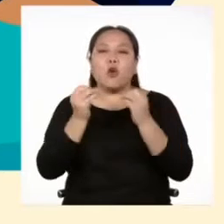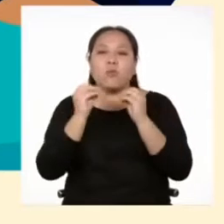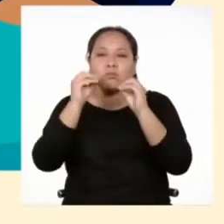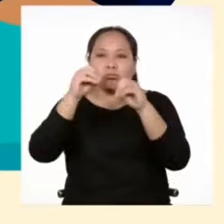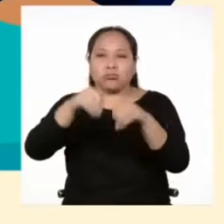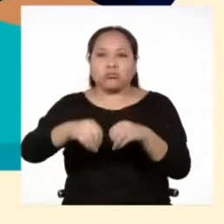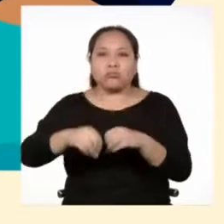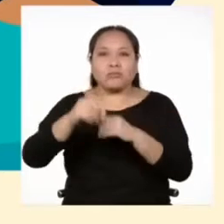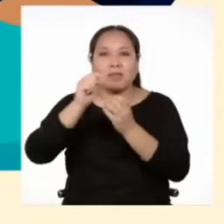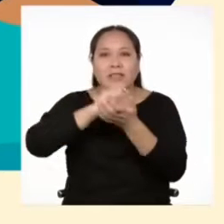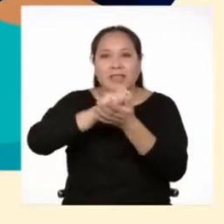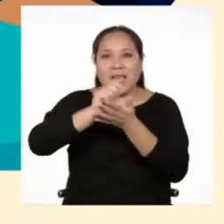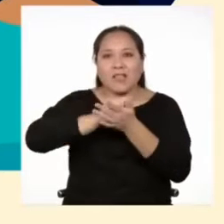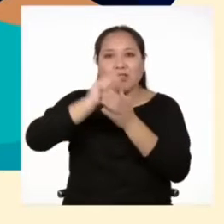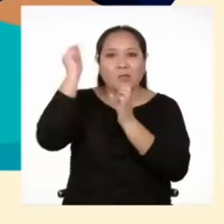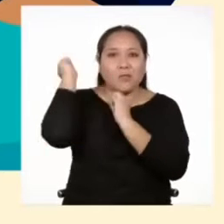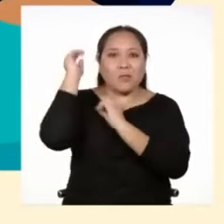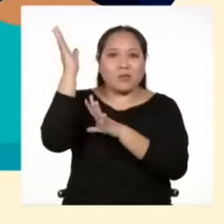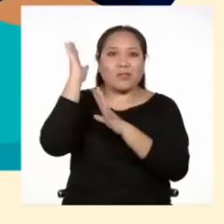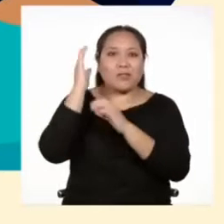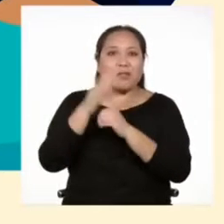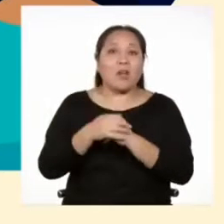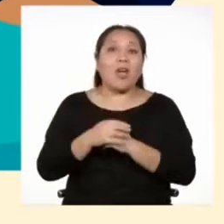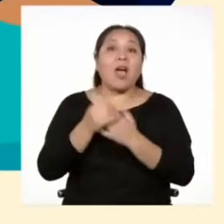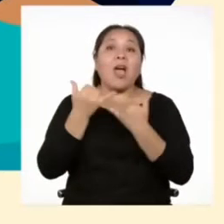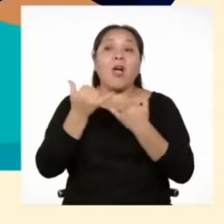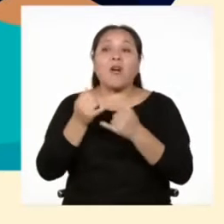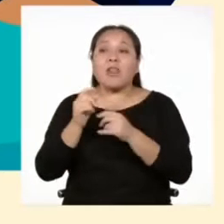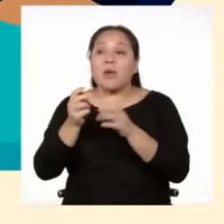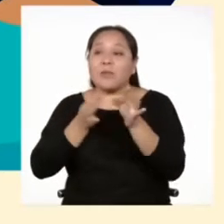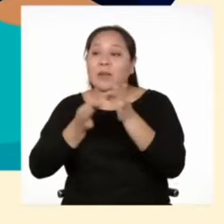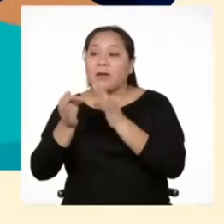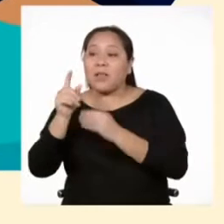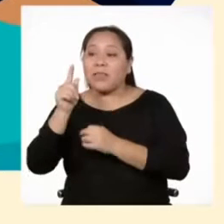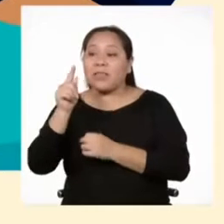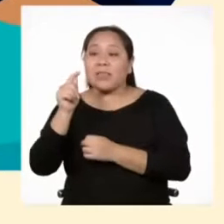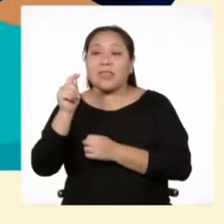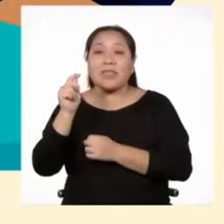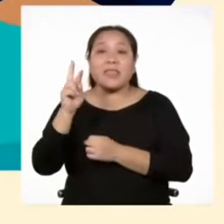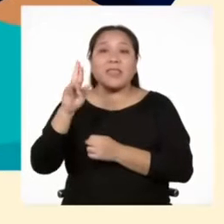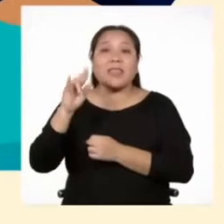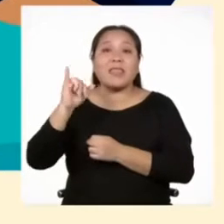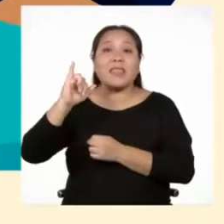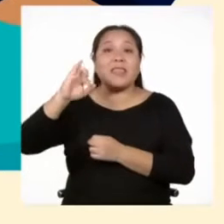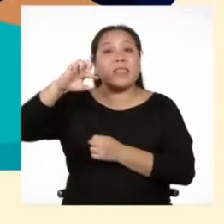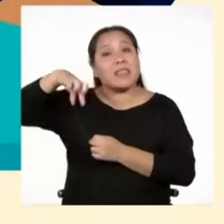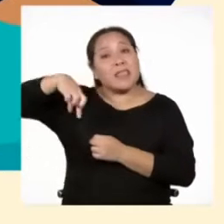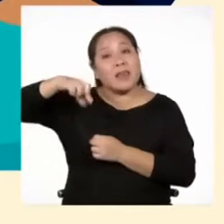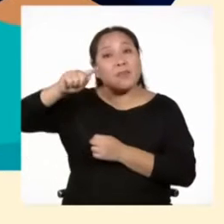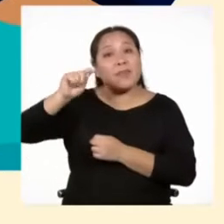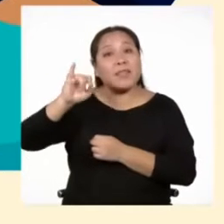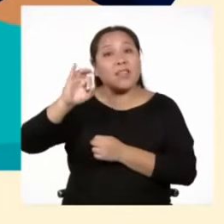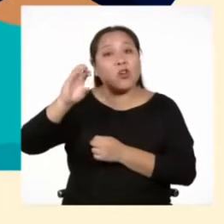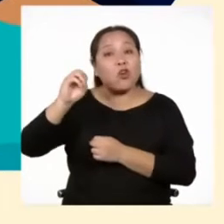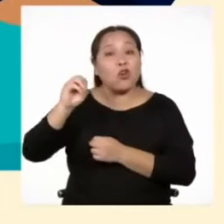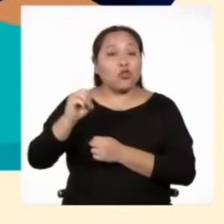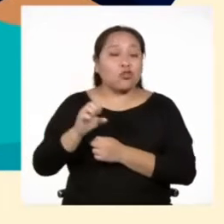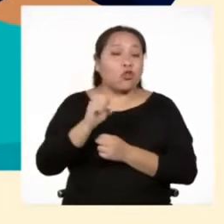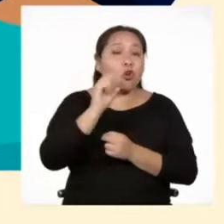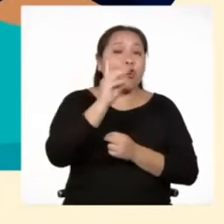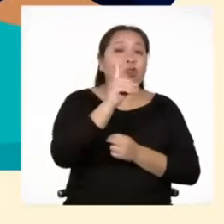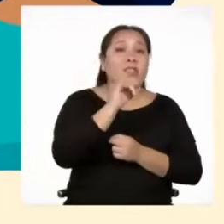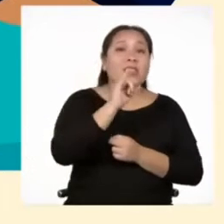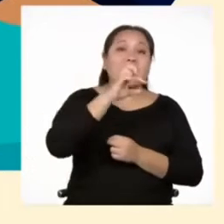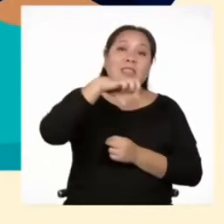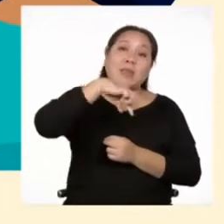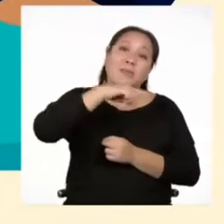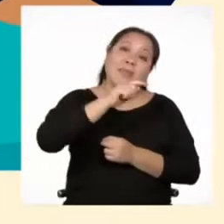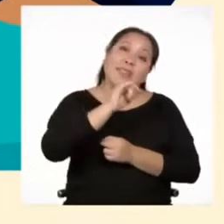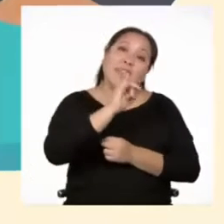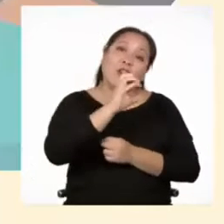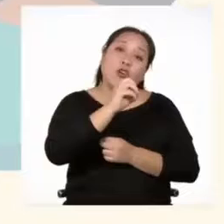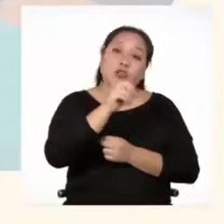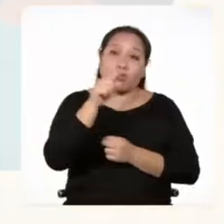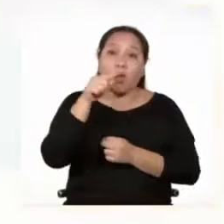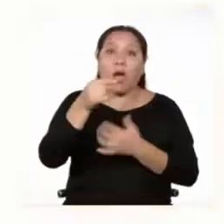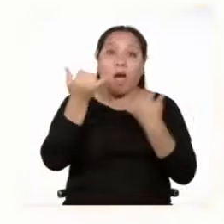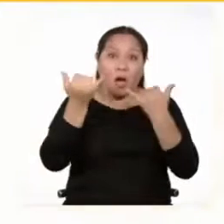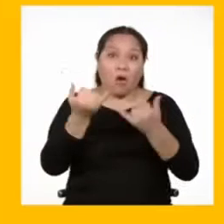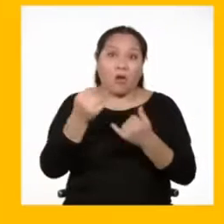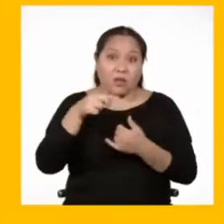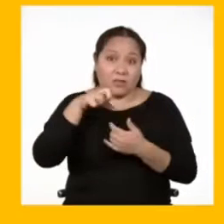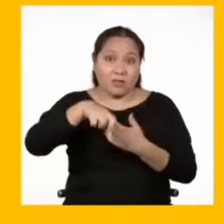expositivo. Ahora hablaremos sobre los dípticos y trípticos, ya que el propósito de esta sesión es elaborar un díptico o tríptico